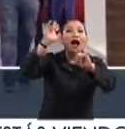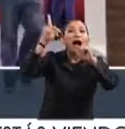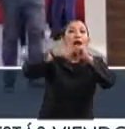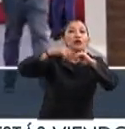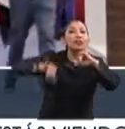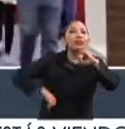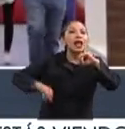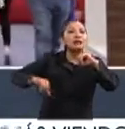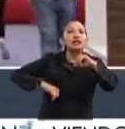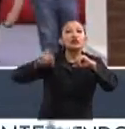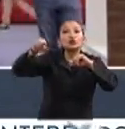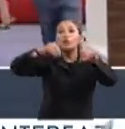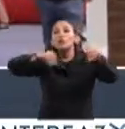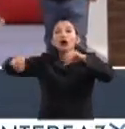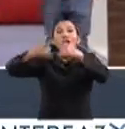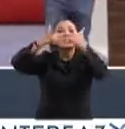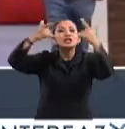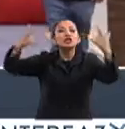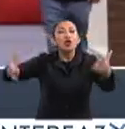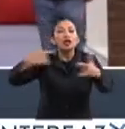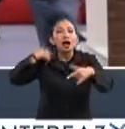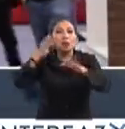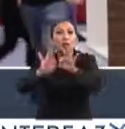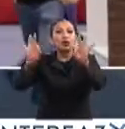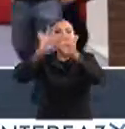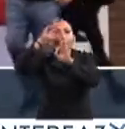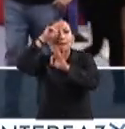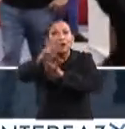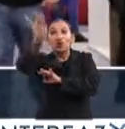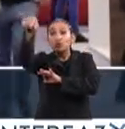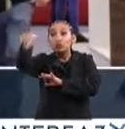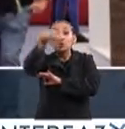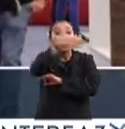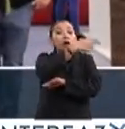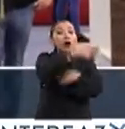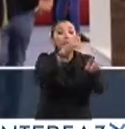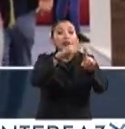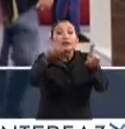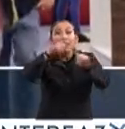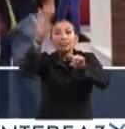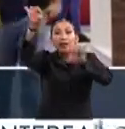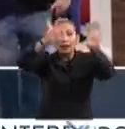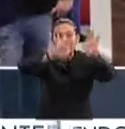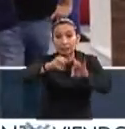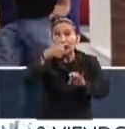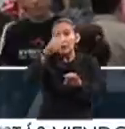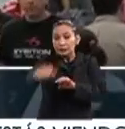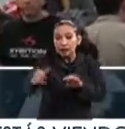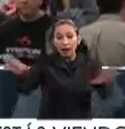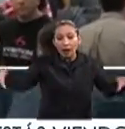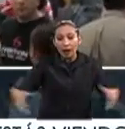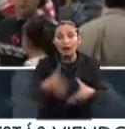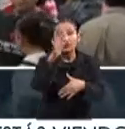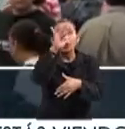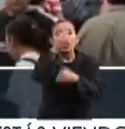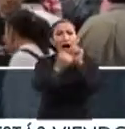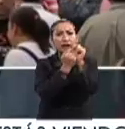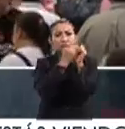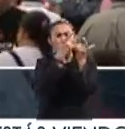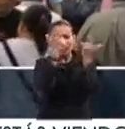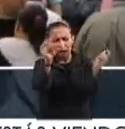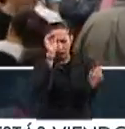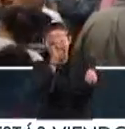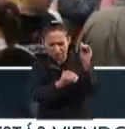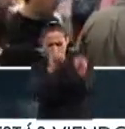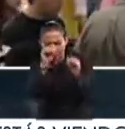evento interesante que moviera la historia, que trastocara la historia de México y hablar de él. Entonces es así como reúne 50 años de historia, a